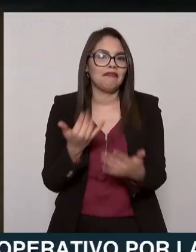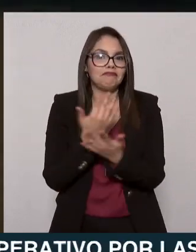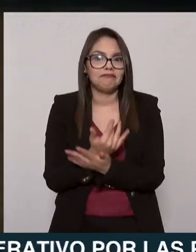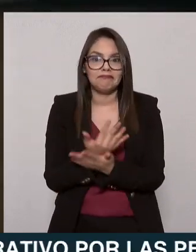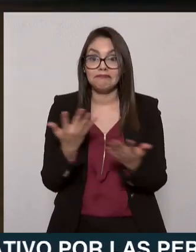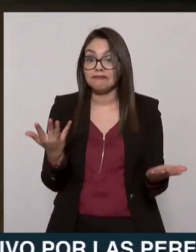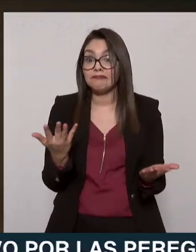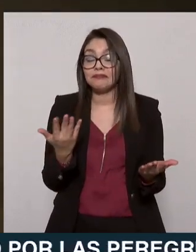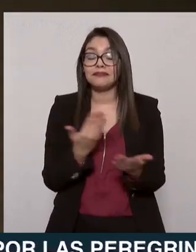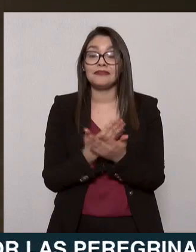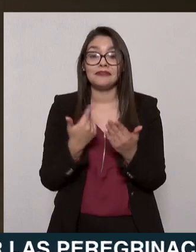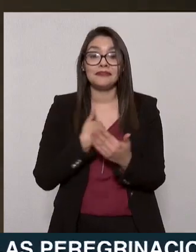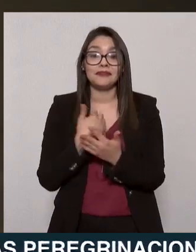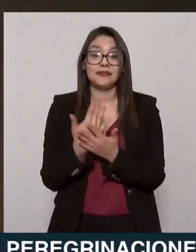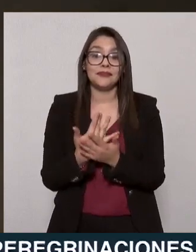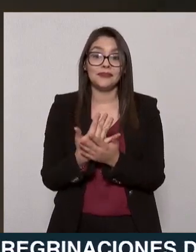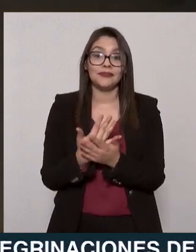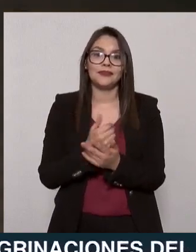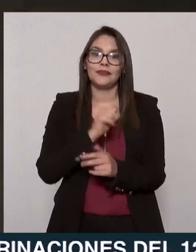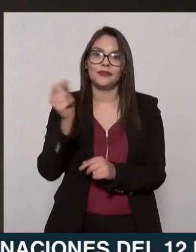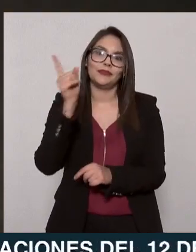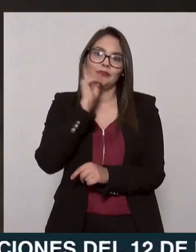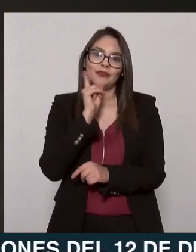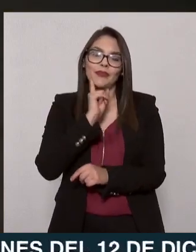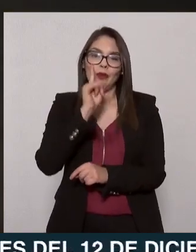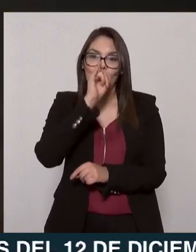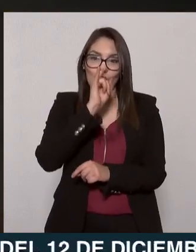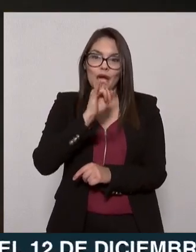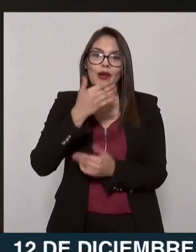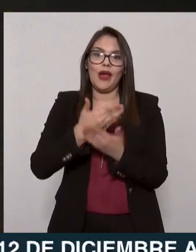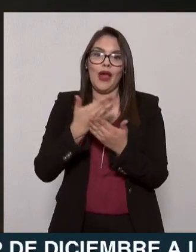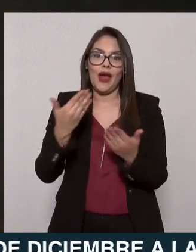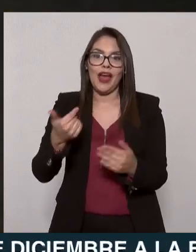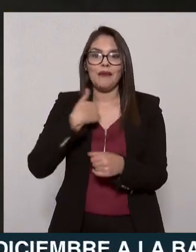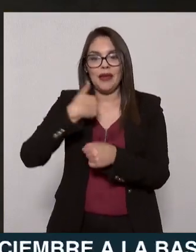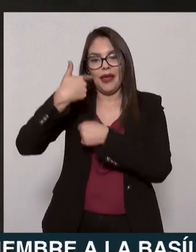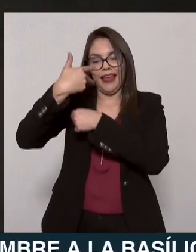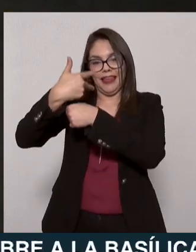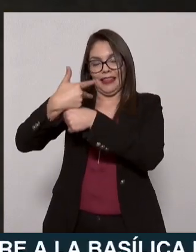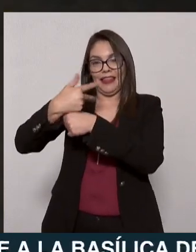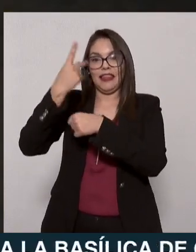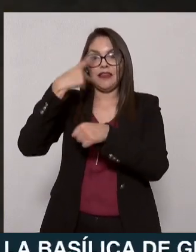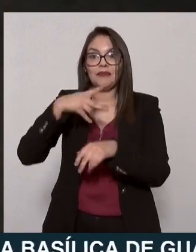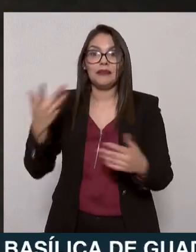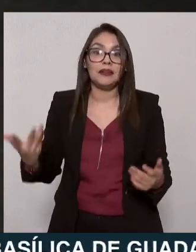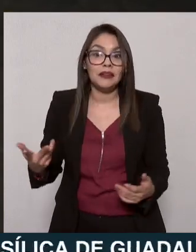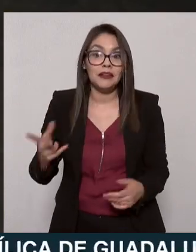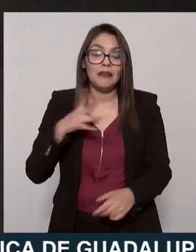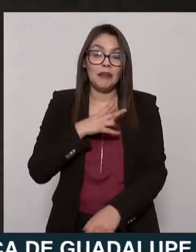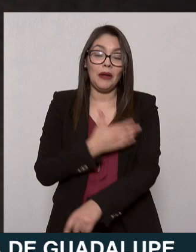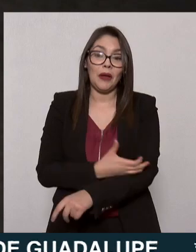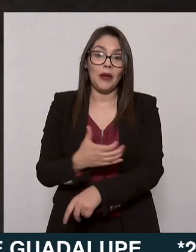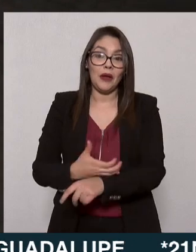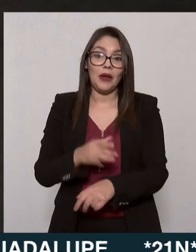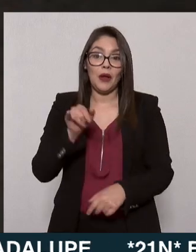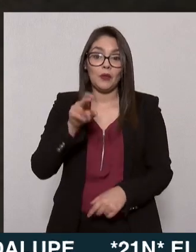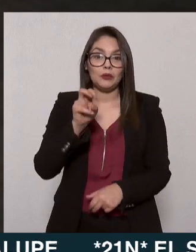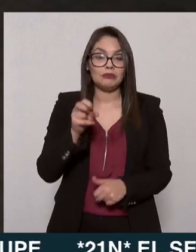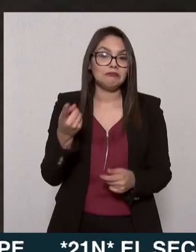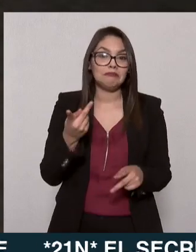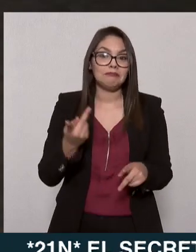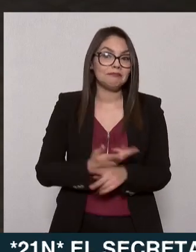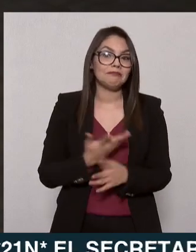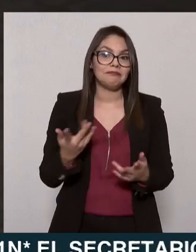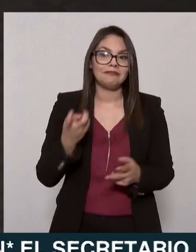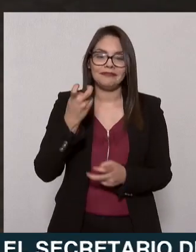le voy a hacer? Una señorita muy guapa, por cierto, es la que ahorita me está grabando, pero me preocupa mi compañero Chucho. Pero bueno, hasta